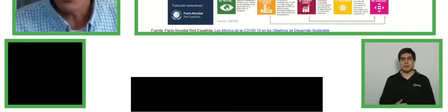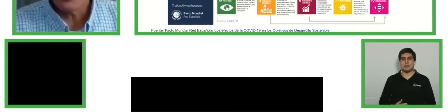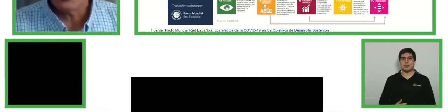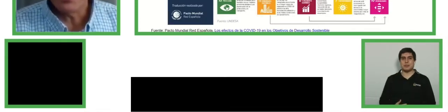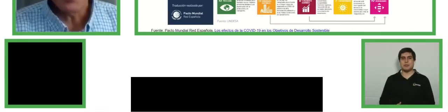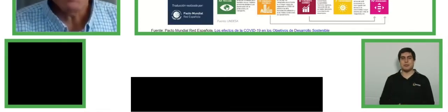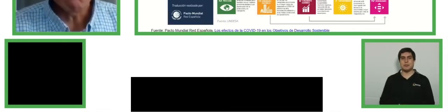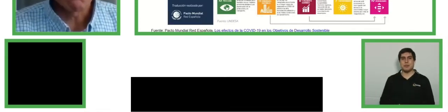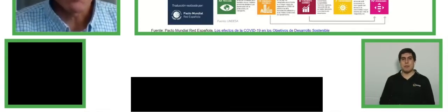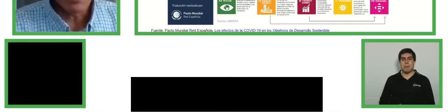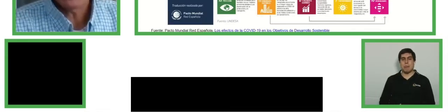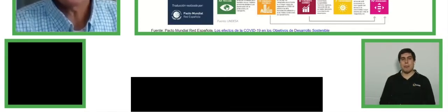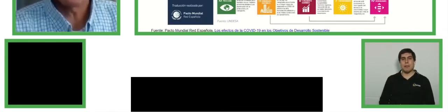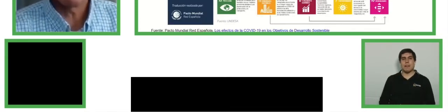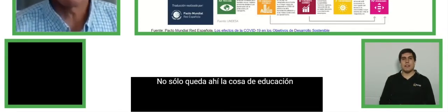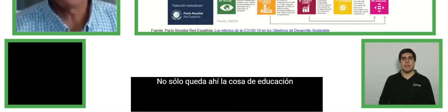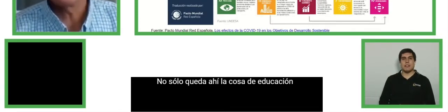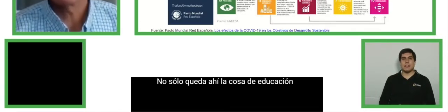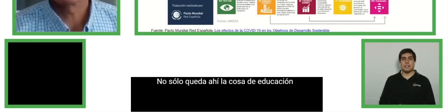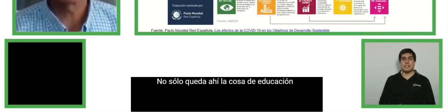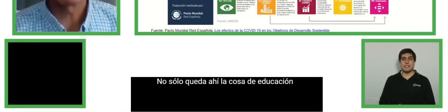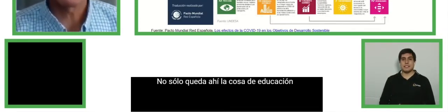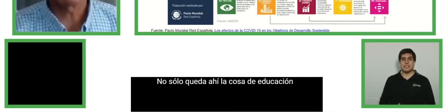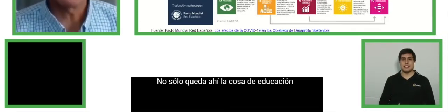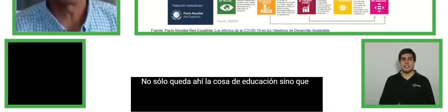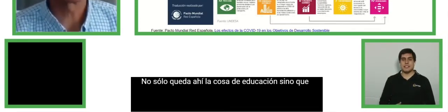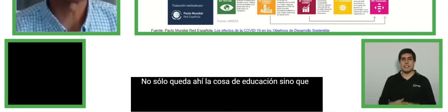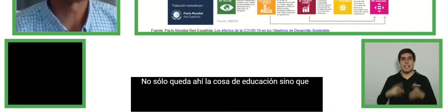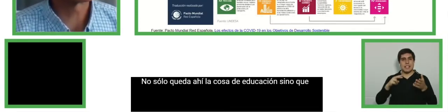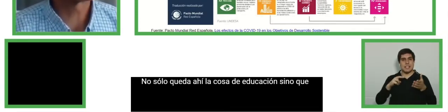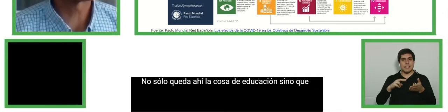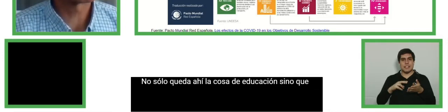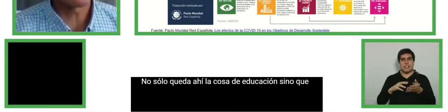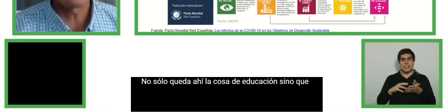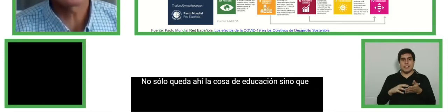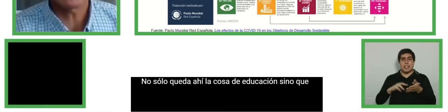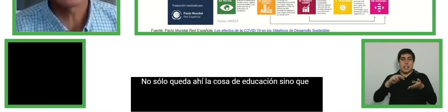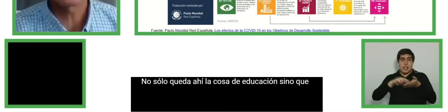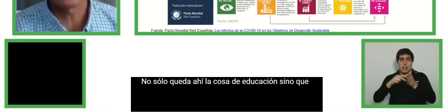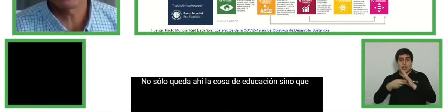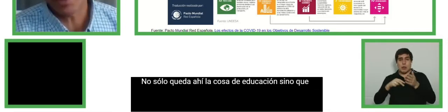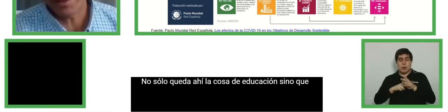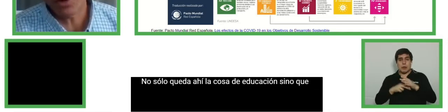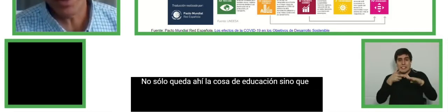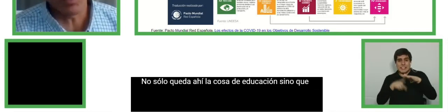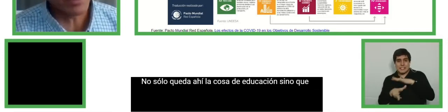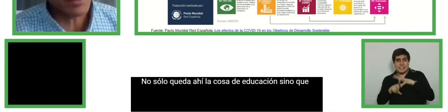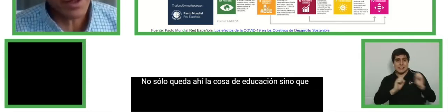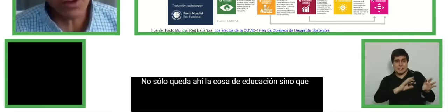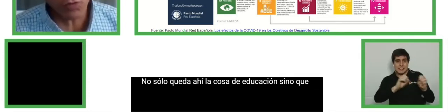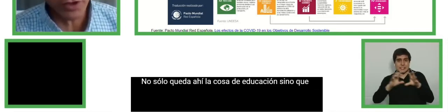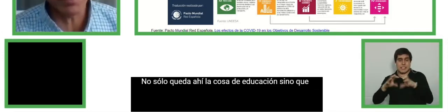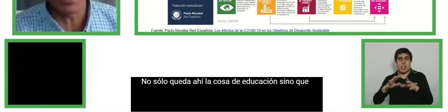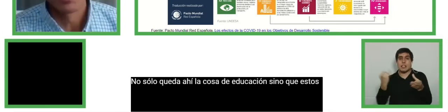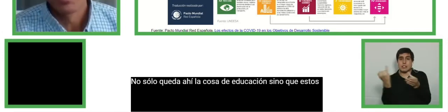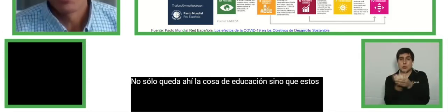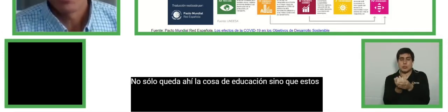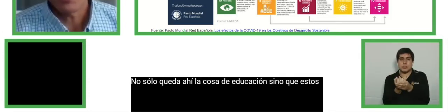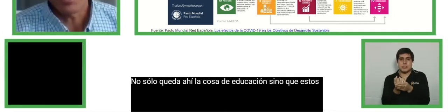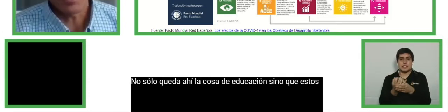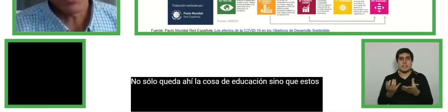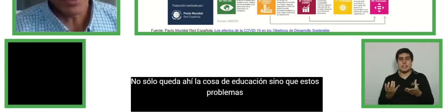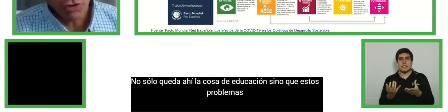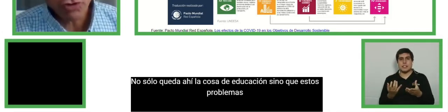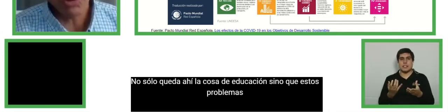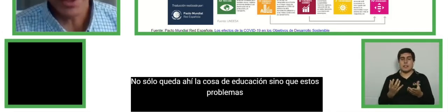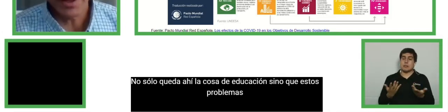Sino que realmente esto influye, este problema o estos problemas de acceso a educación o a educación inclusiva, que